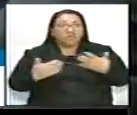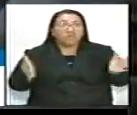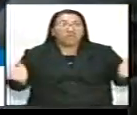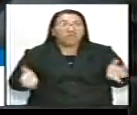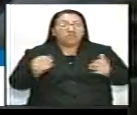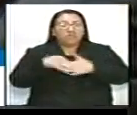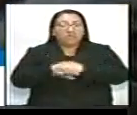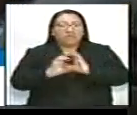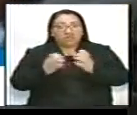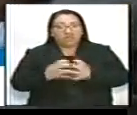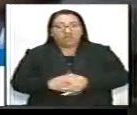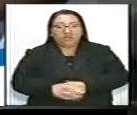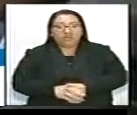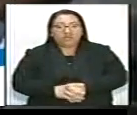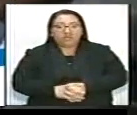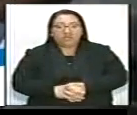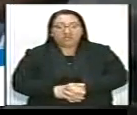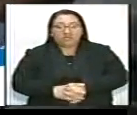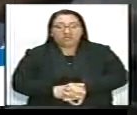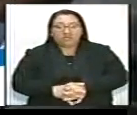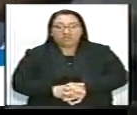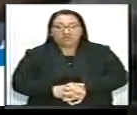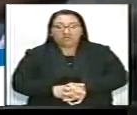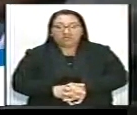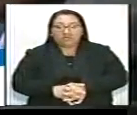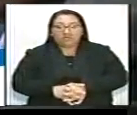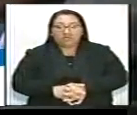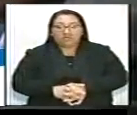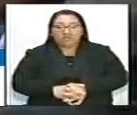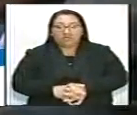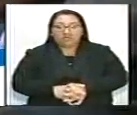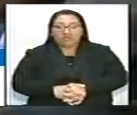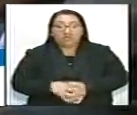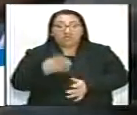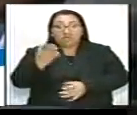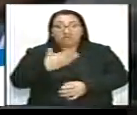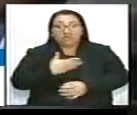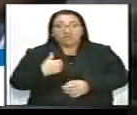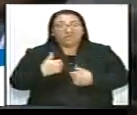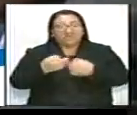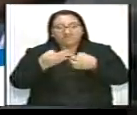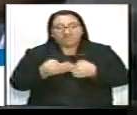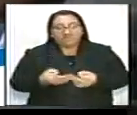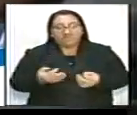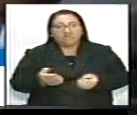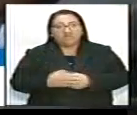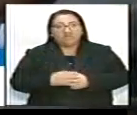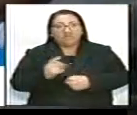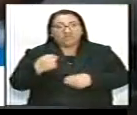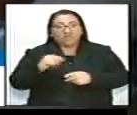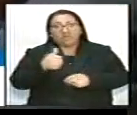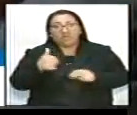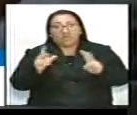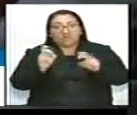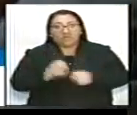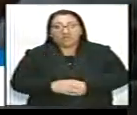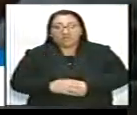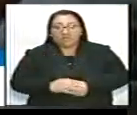por el Congreso de la República después. Eso, presidente, y yo estoy segura que en los otros